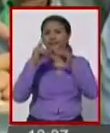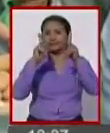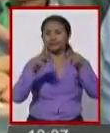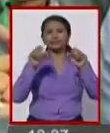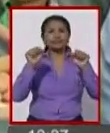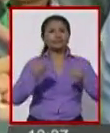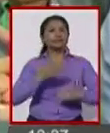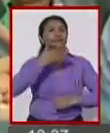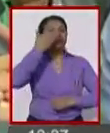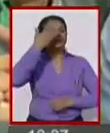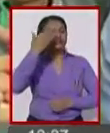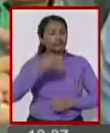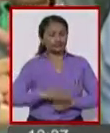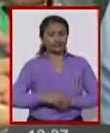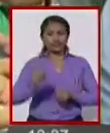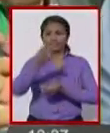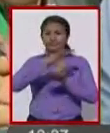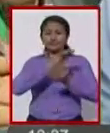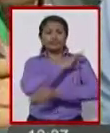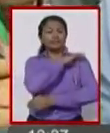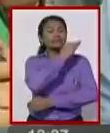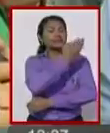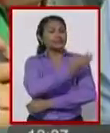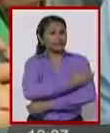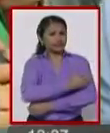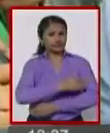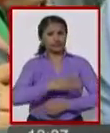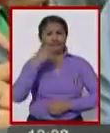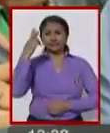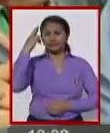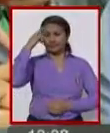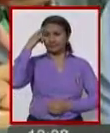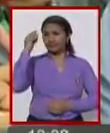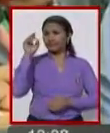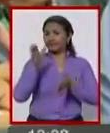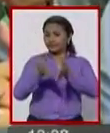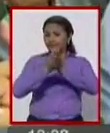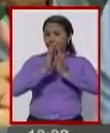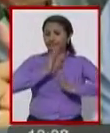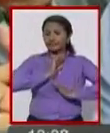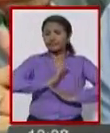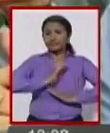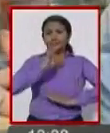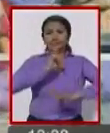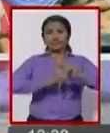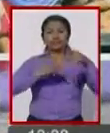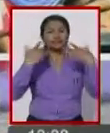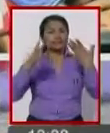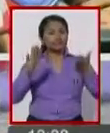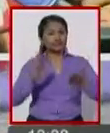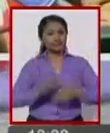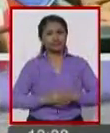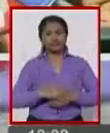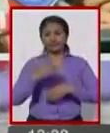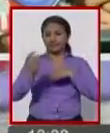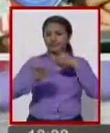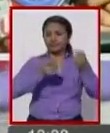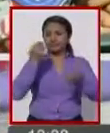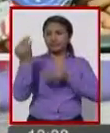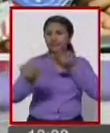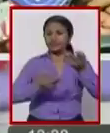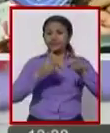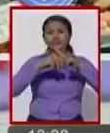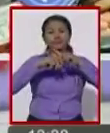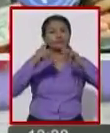personas que pudieron estar intoxicadas. Este humo es altamente tóxico, por eso por un lado pedimos tranquilidad a la población porque está controlado el